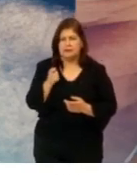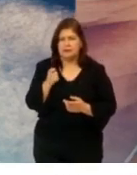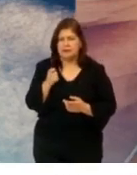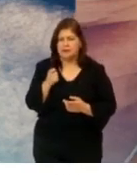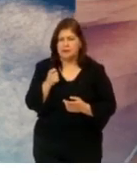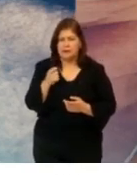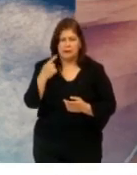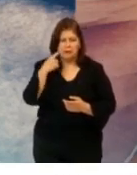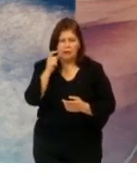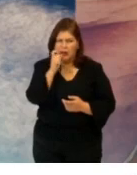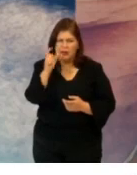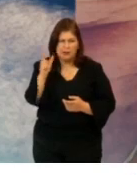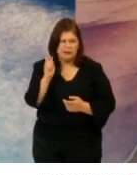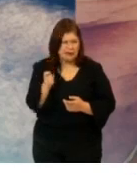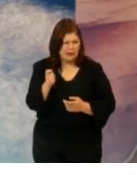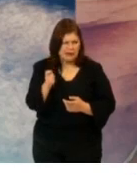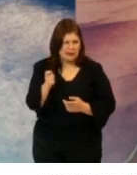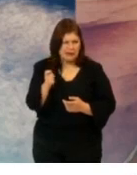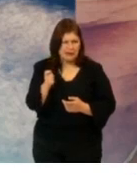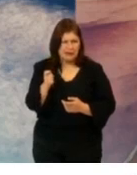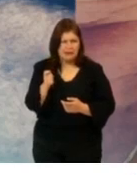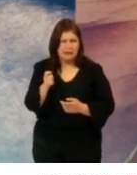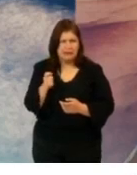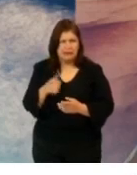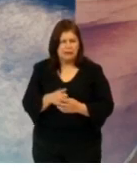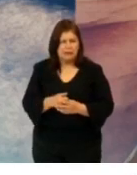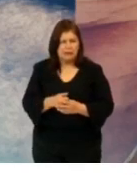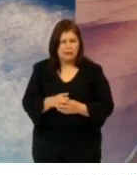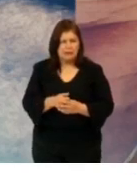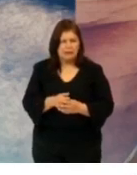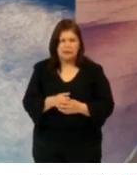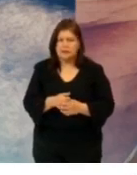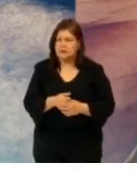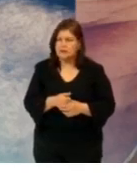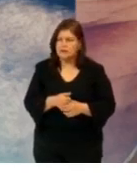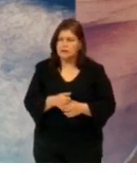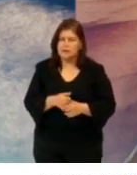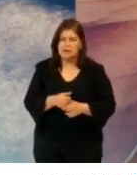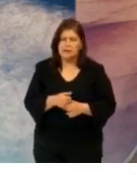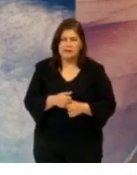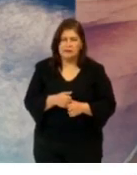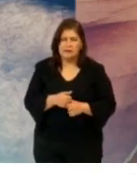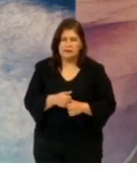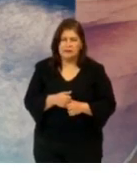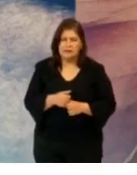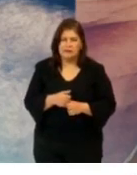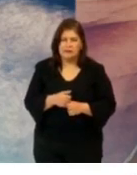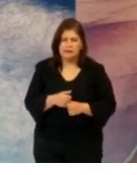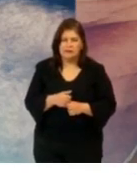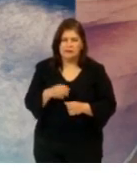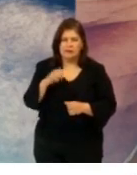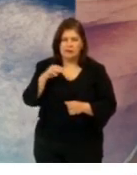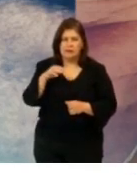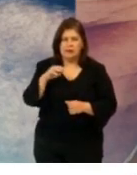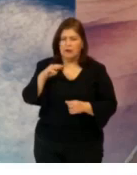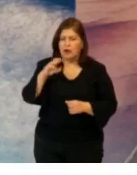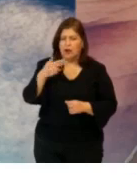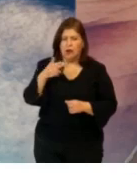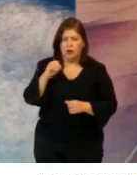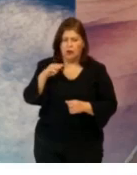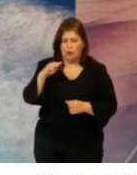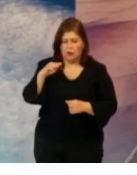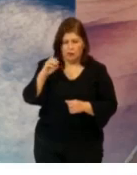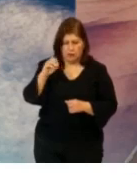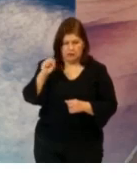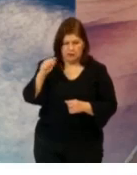escuchado ese término antes. Vas a darte cuenta por qué estoy hablando así y también porque estoy estudiando antropología, no puedo hablar de otra